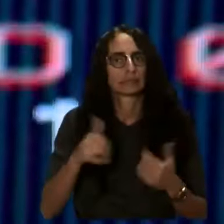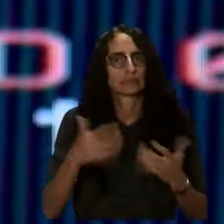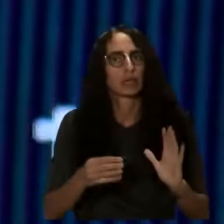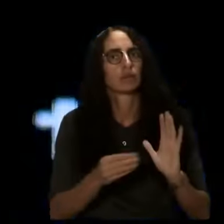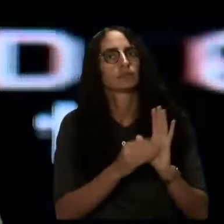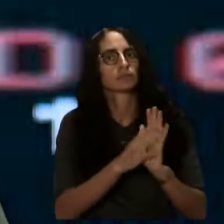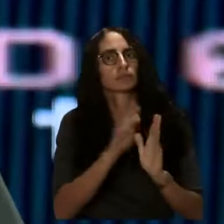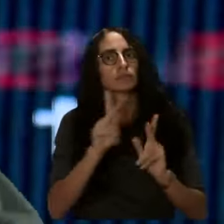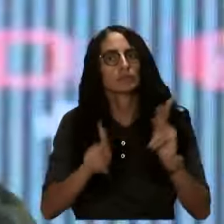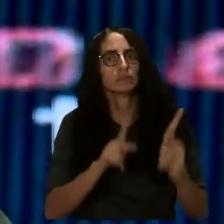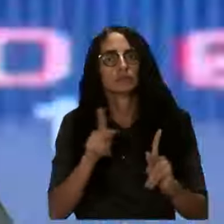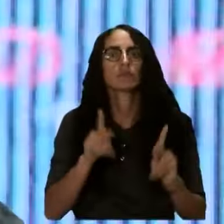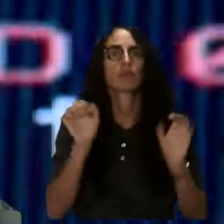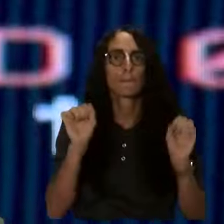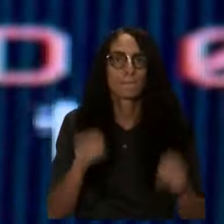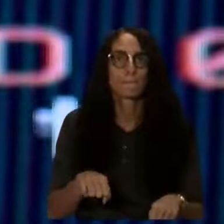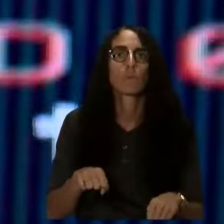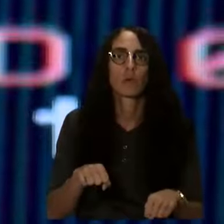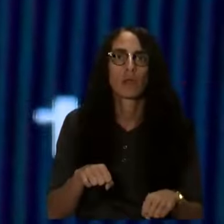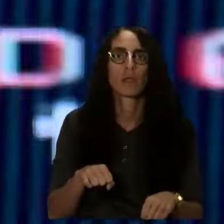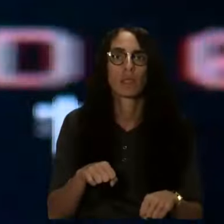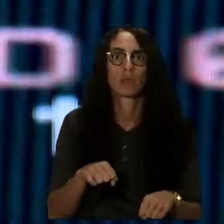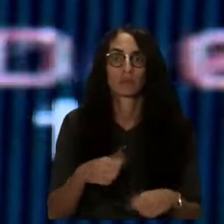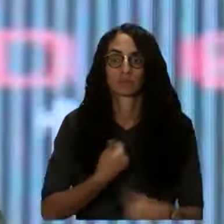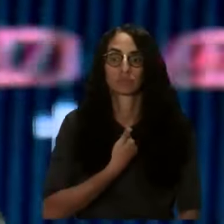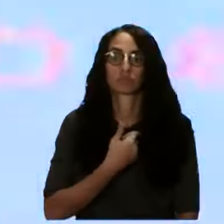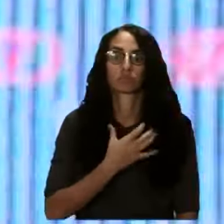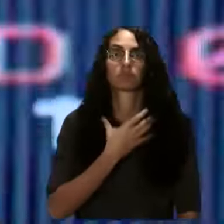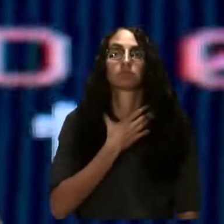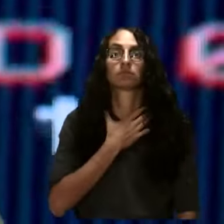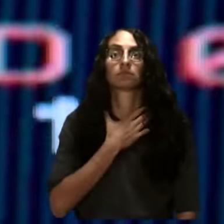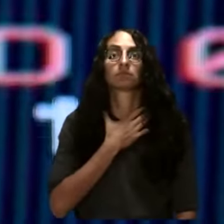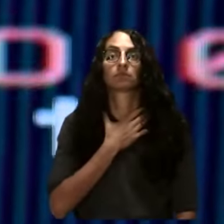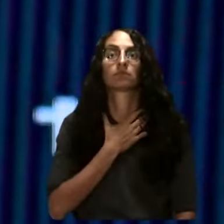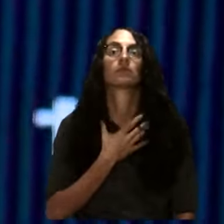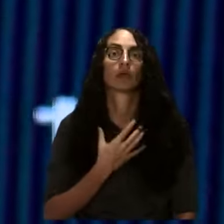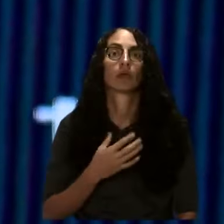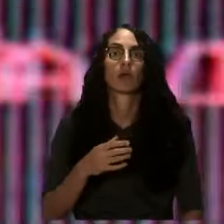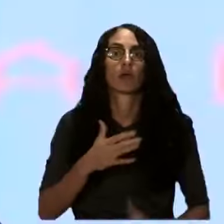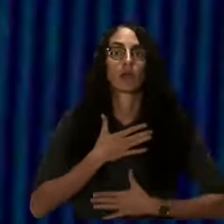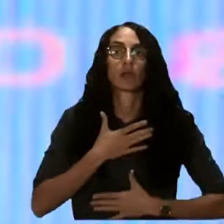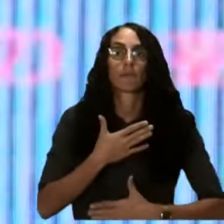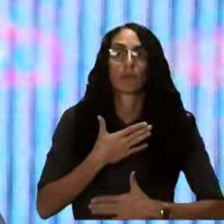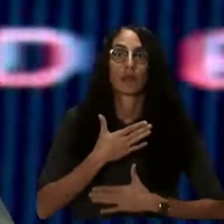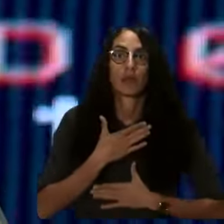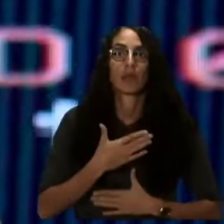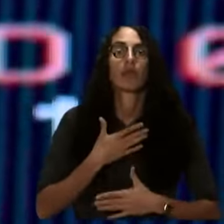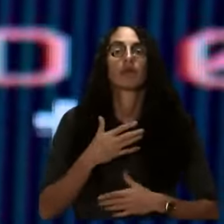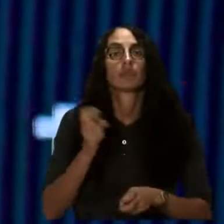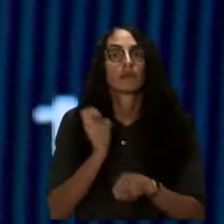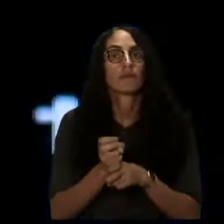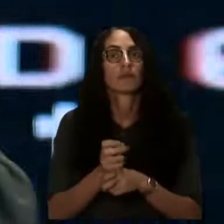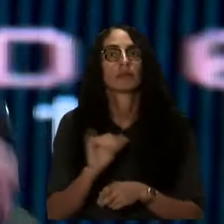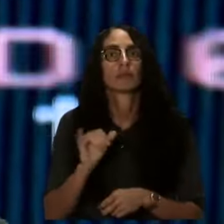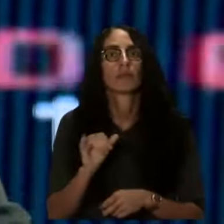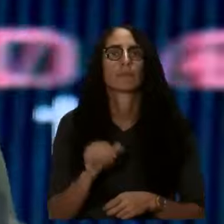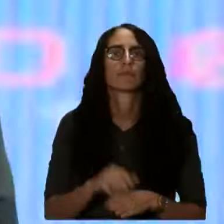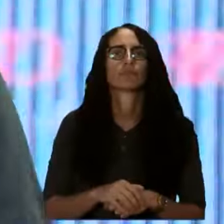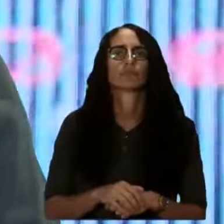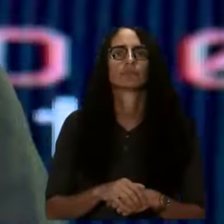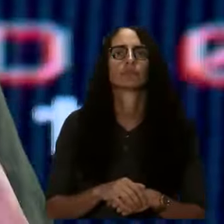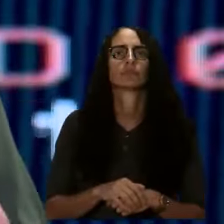son aquellos que pueden ejercer presión sobre el pecho que impide que puedan respirar y Tenemos también la sofocación que tienen que ser